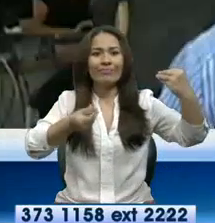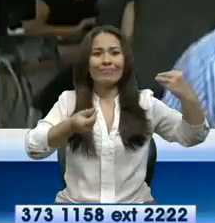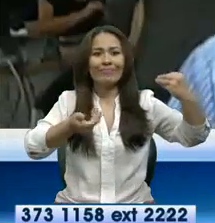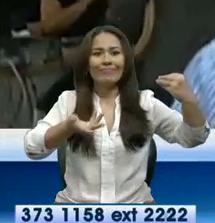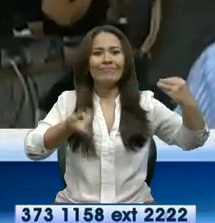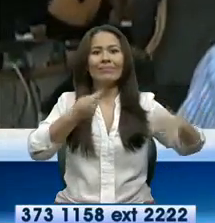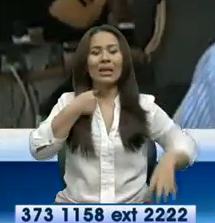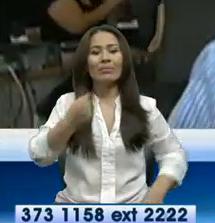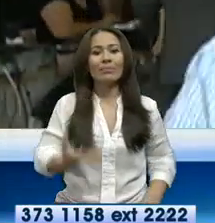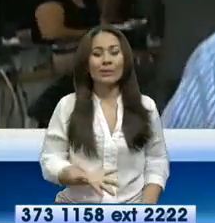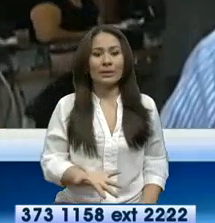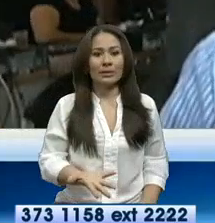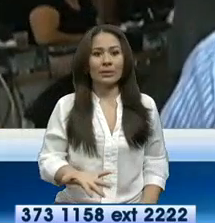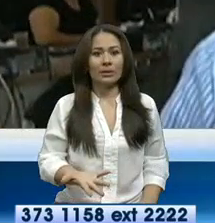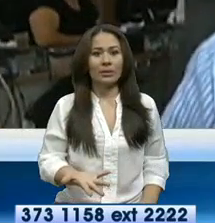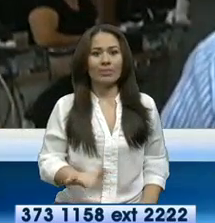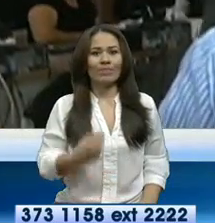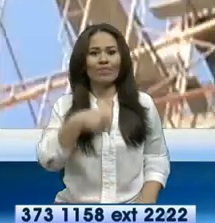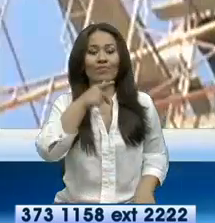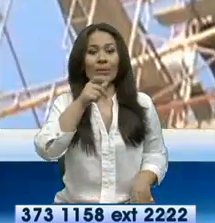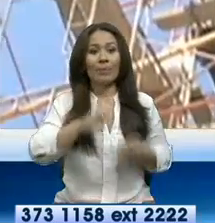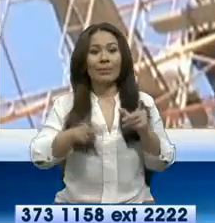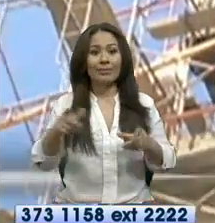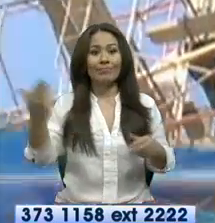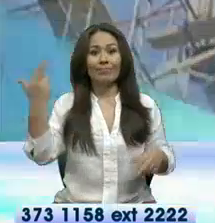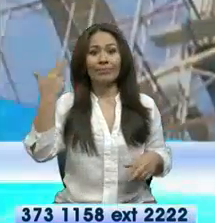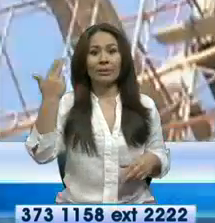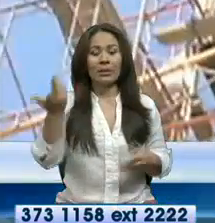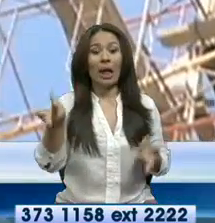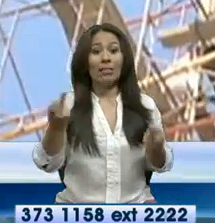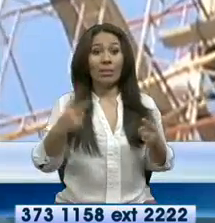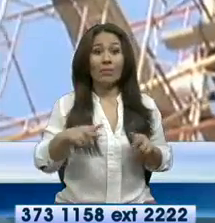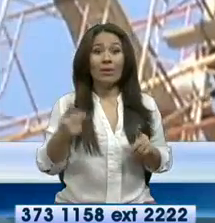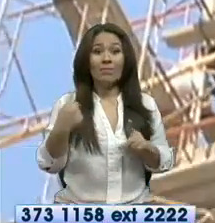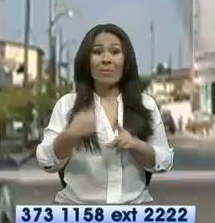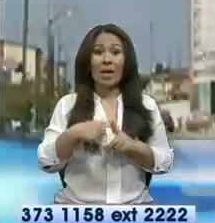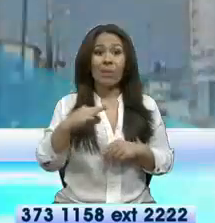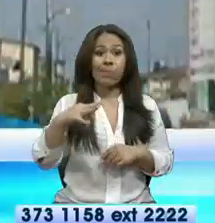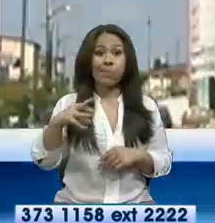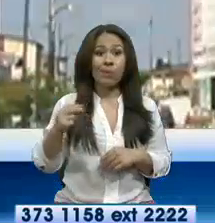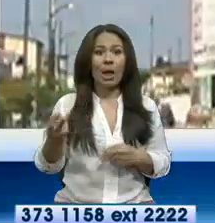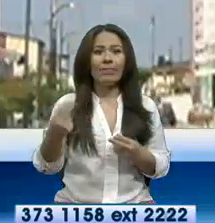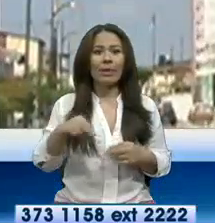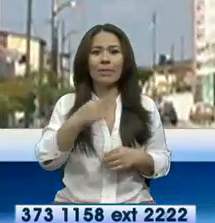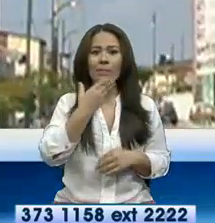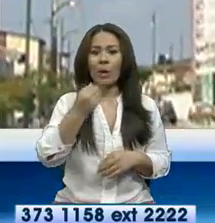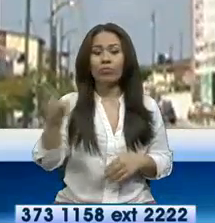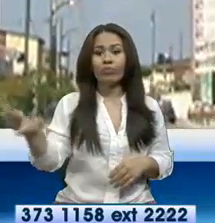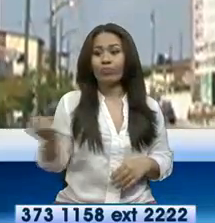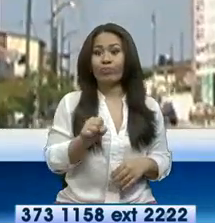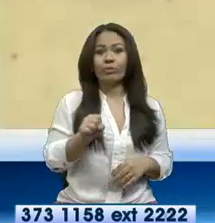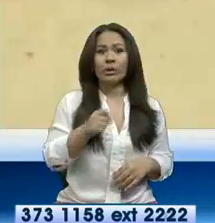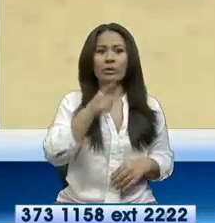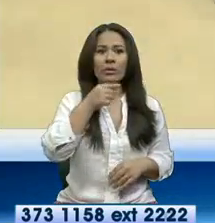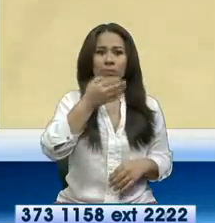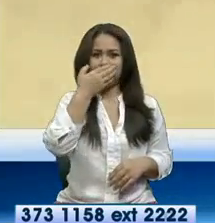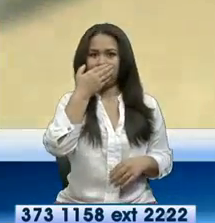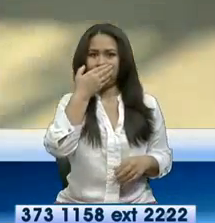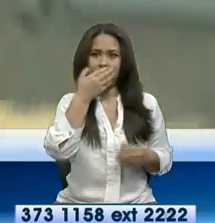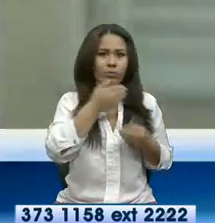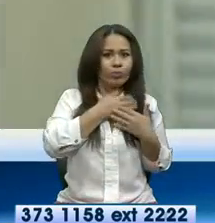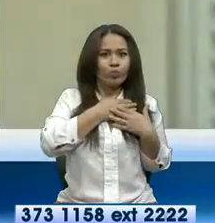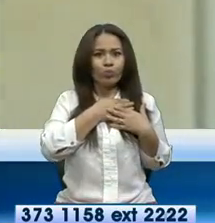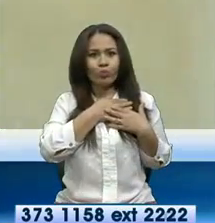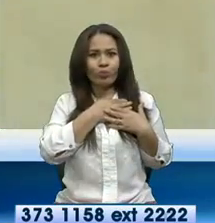Hay personas que con armas de fuego. No contento con lo que había sustraído, tomó como rehén a su víctima y buscó la manera